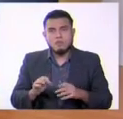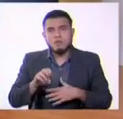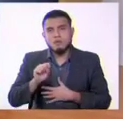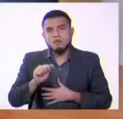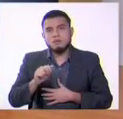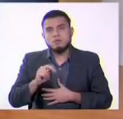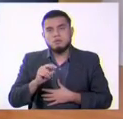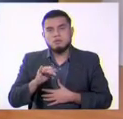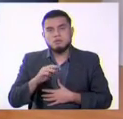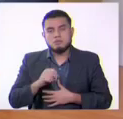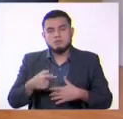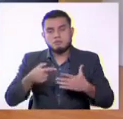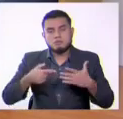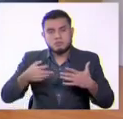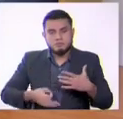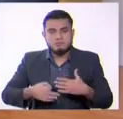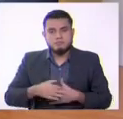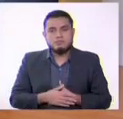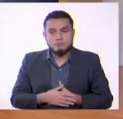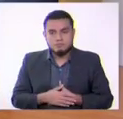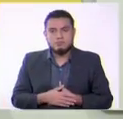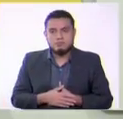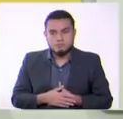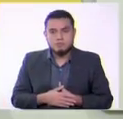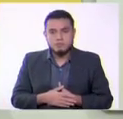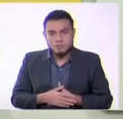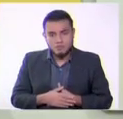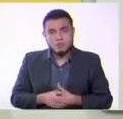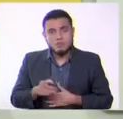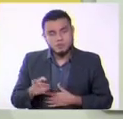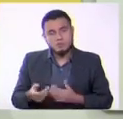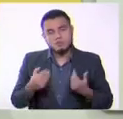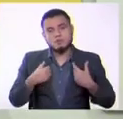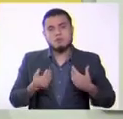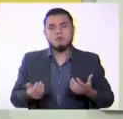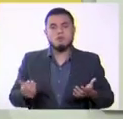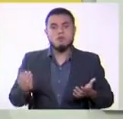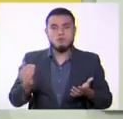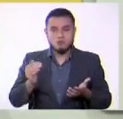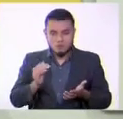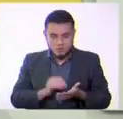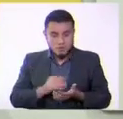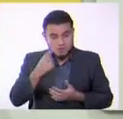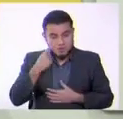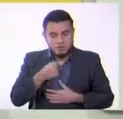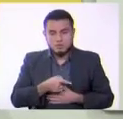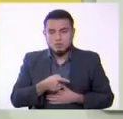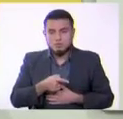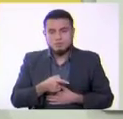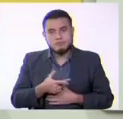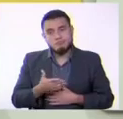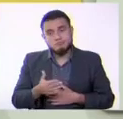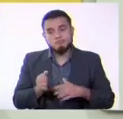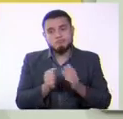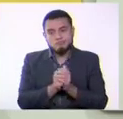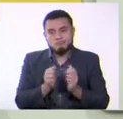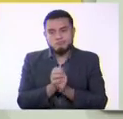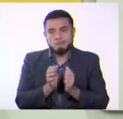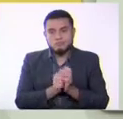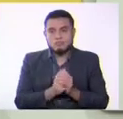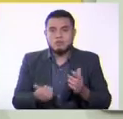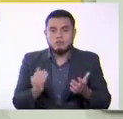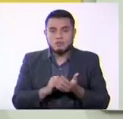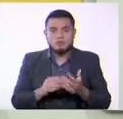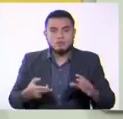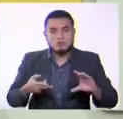legal, definitivamente tiene que retomar en el punto en que se quedó para poderse reinstalar